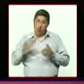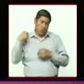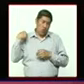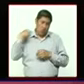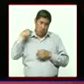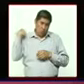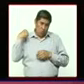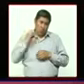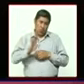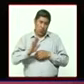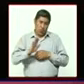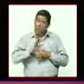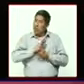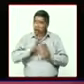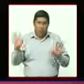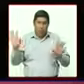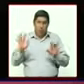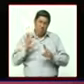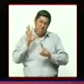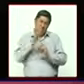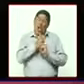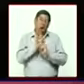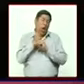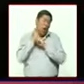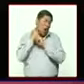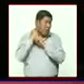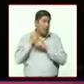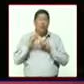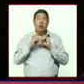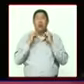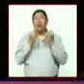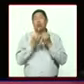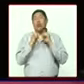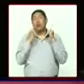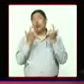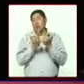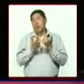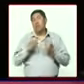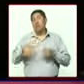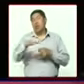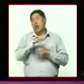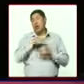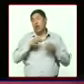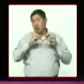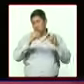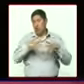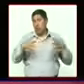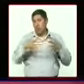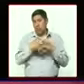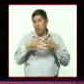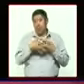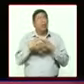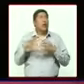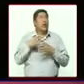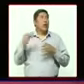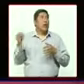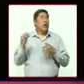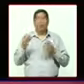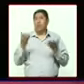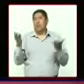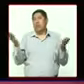de la FATESIPOL, es que ha sido capturado por parte de las organizaciones sociales que están instalando este bloqueo y